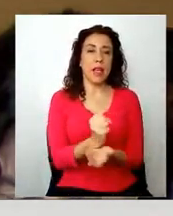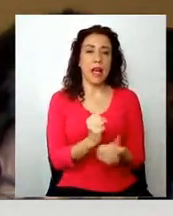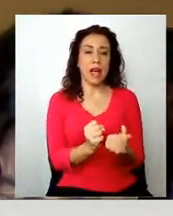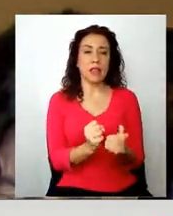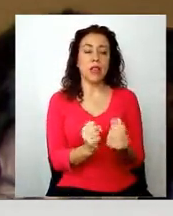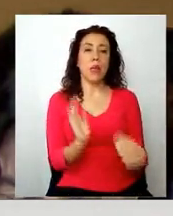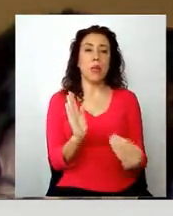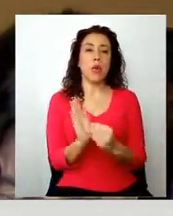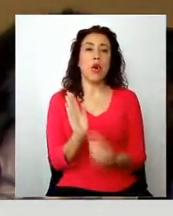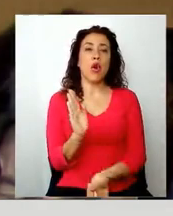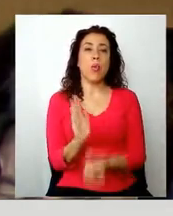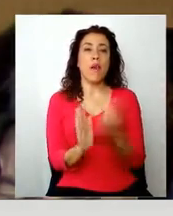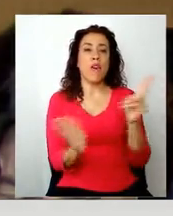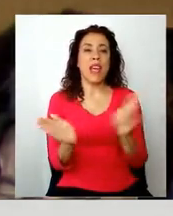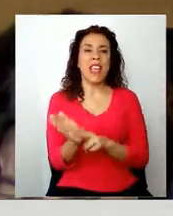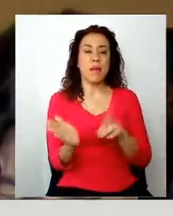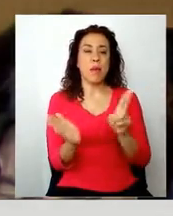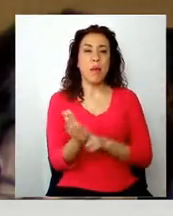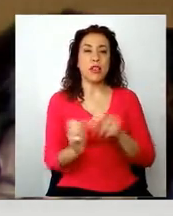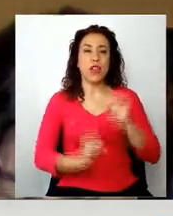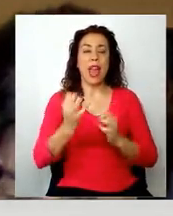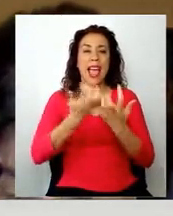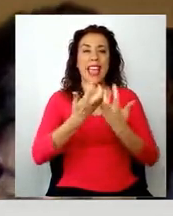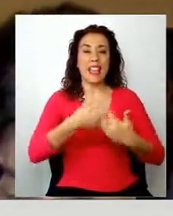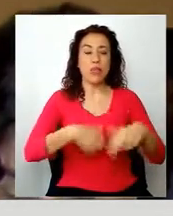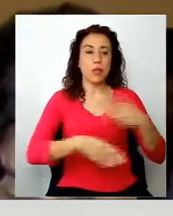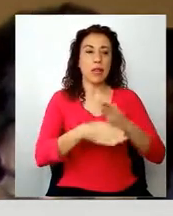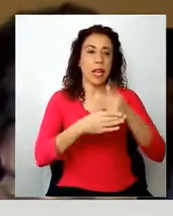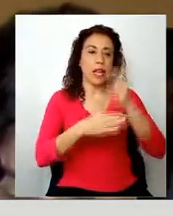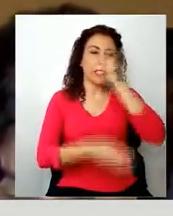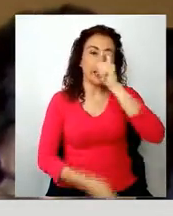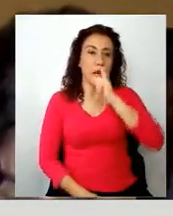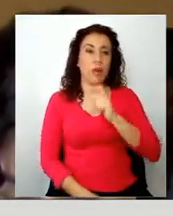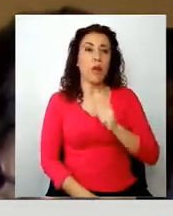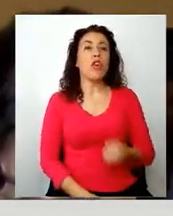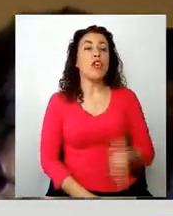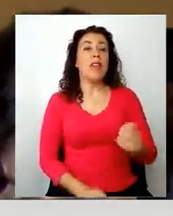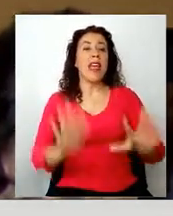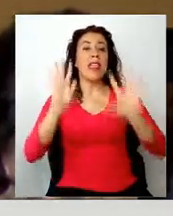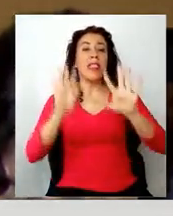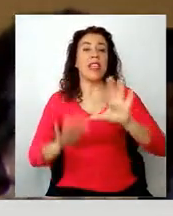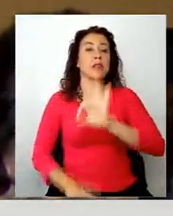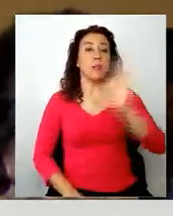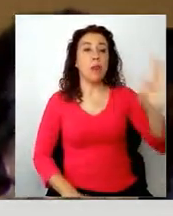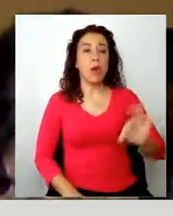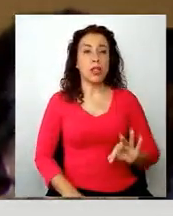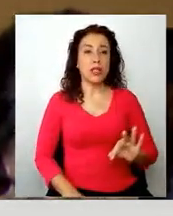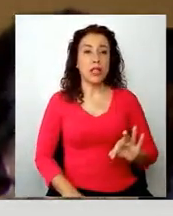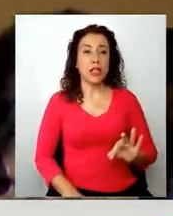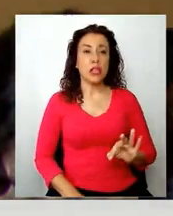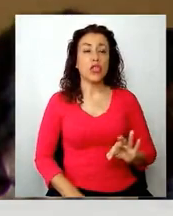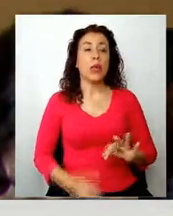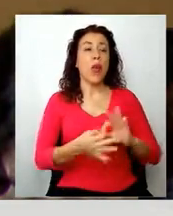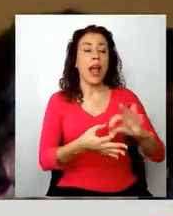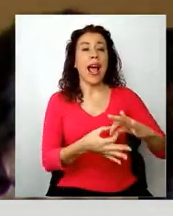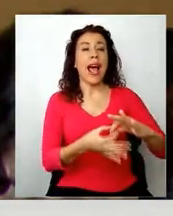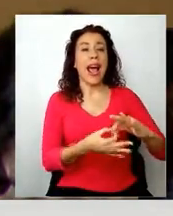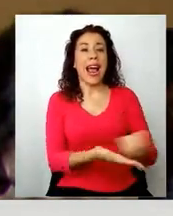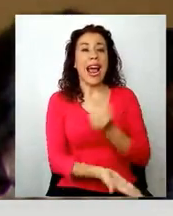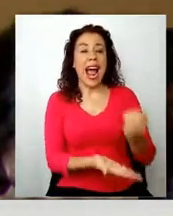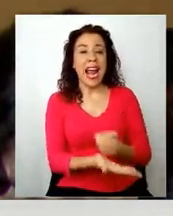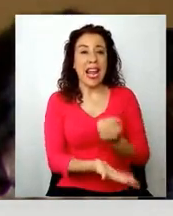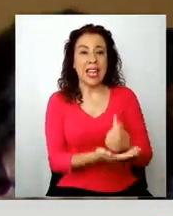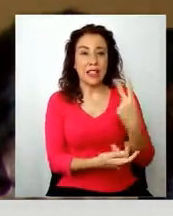nuevo impuesto a la Industria Del salmón con una tasa del 10% respecto de las ganancias operacionales que vaya